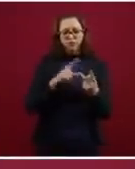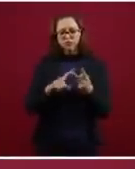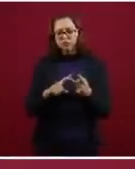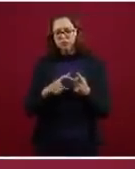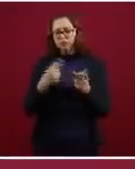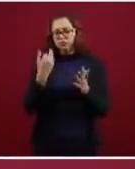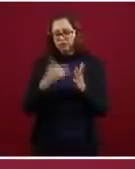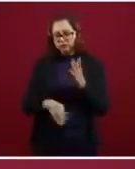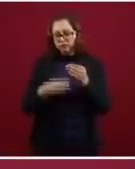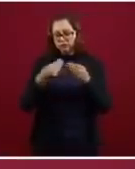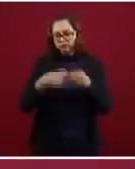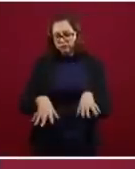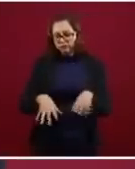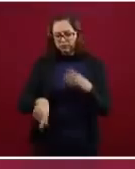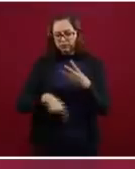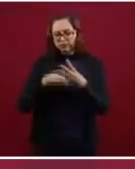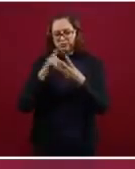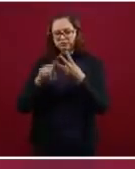déficit,